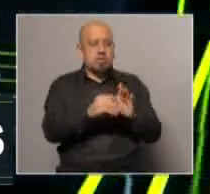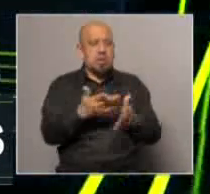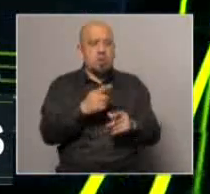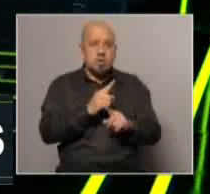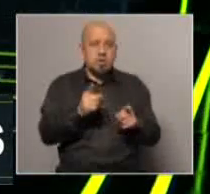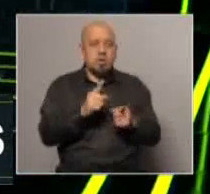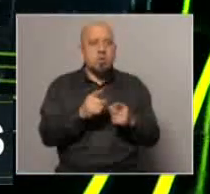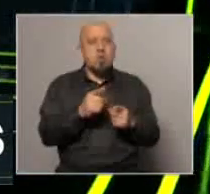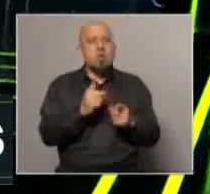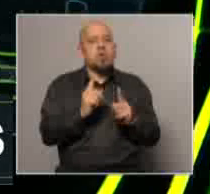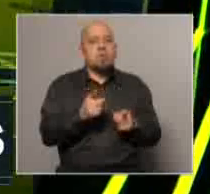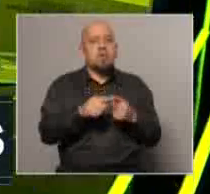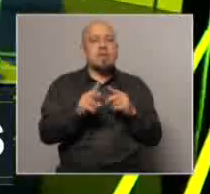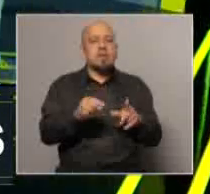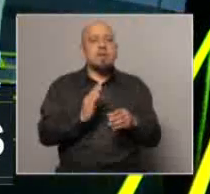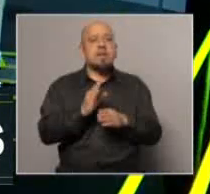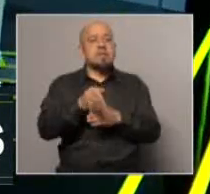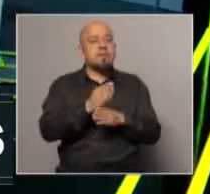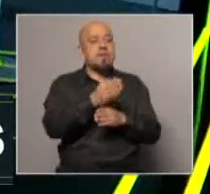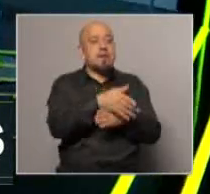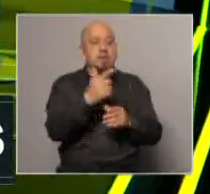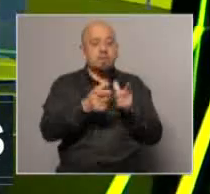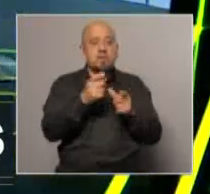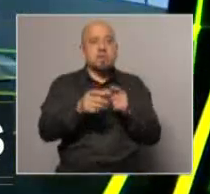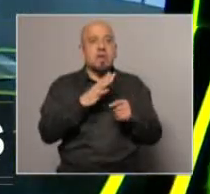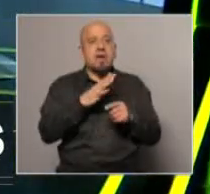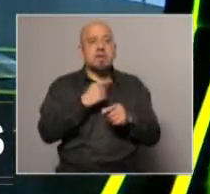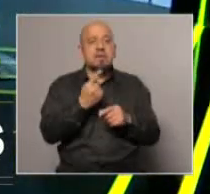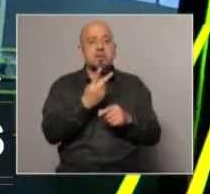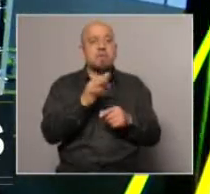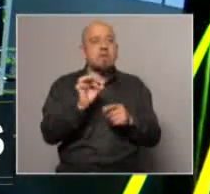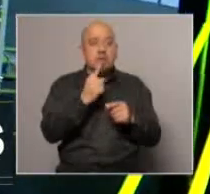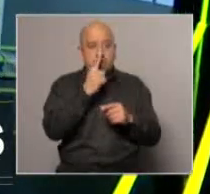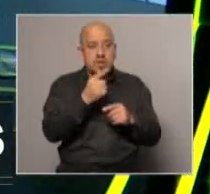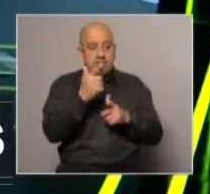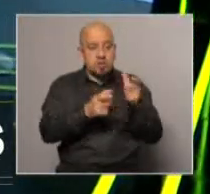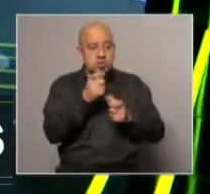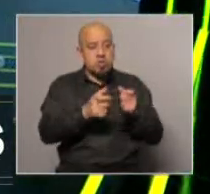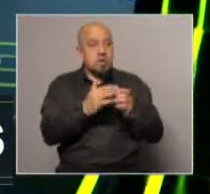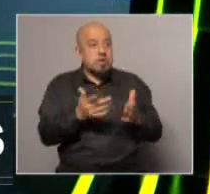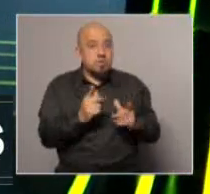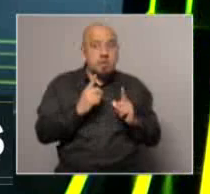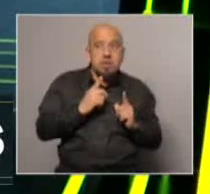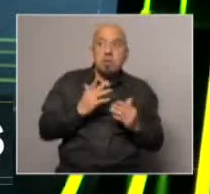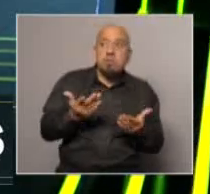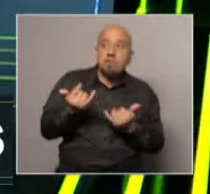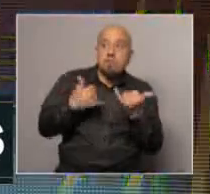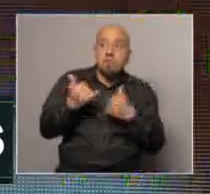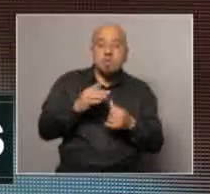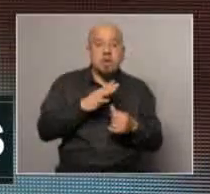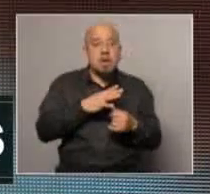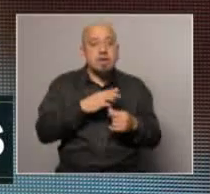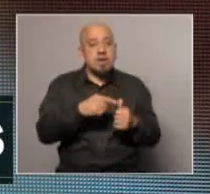¿no? Además de la accesibilidad a los pacientes, que hay 120.000 pacientes en este país que están esperando noticias, hay una serie de